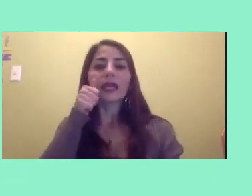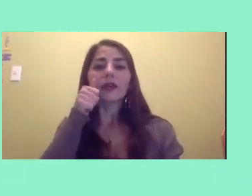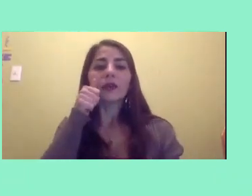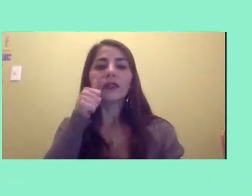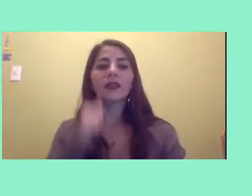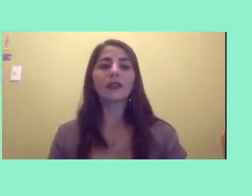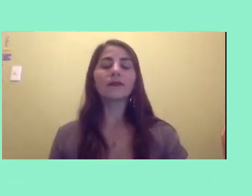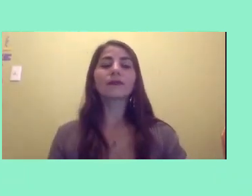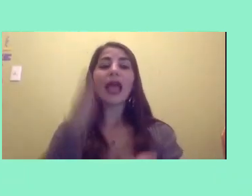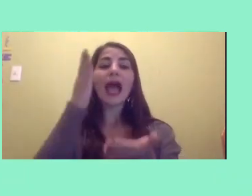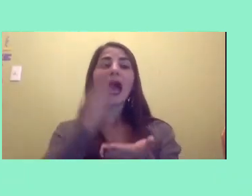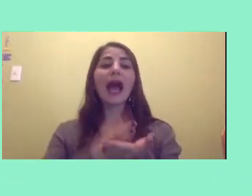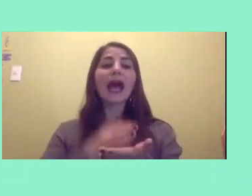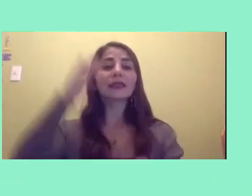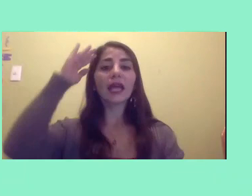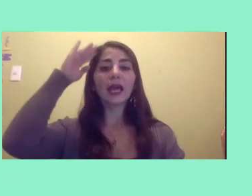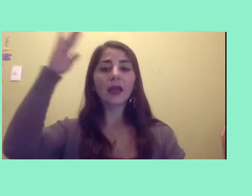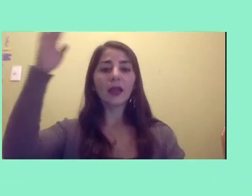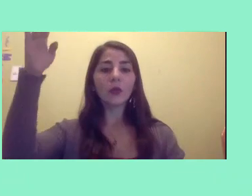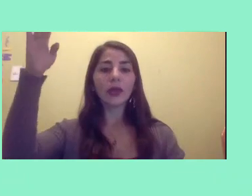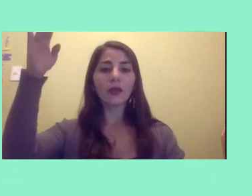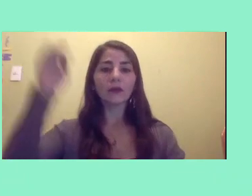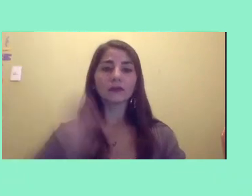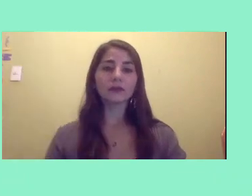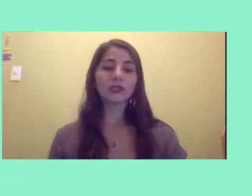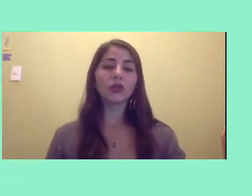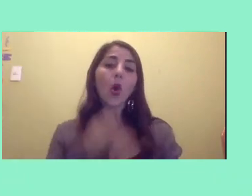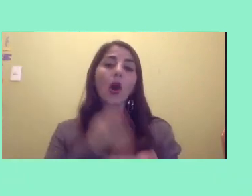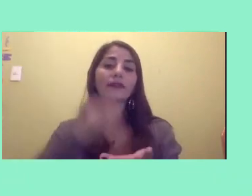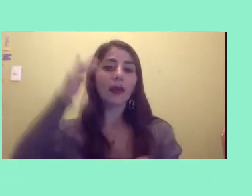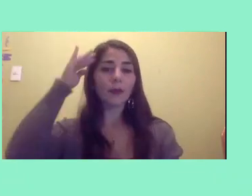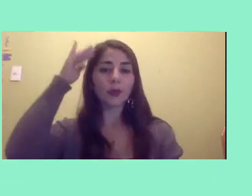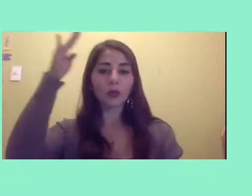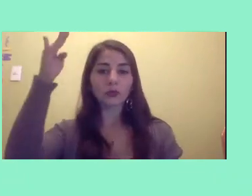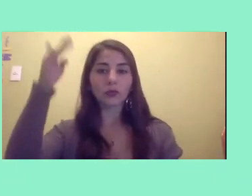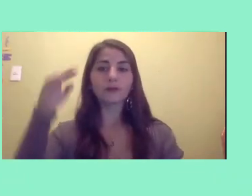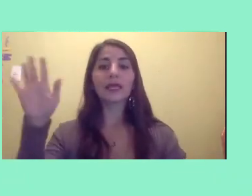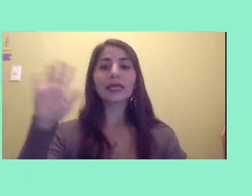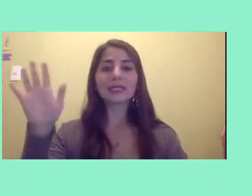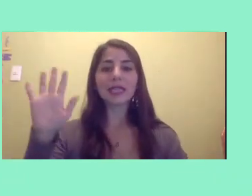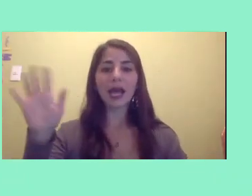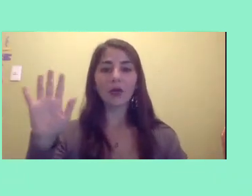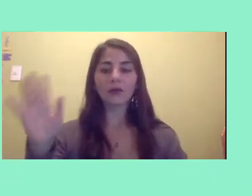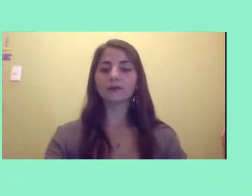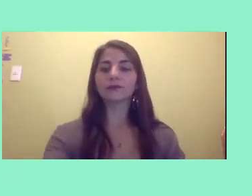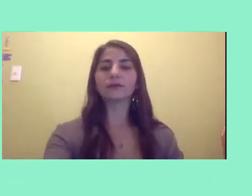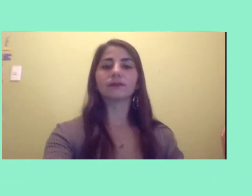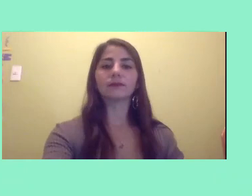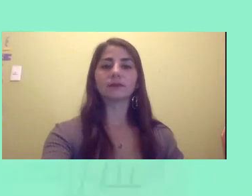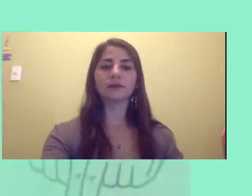Hasta mañana, como les dije, hasta luego, ¿cierto? O hasta pronto.